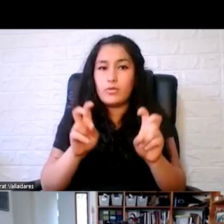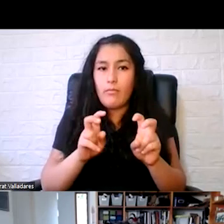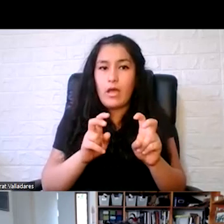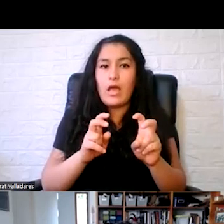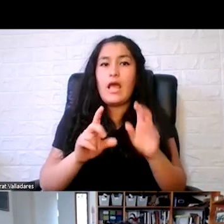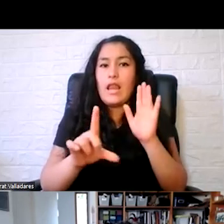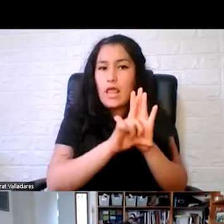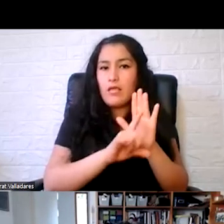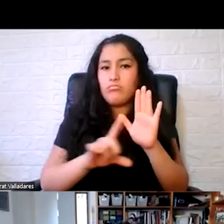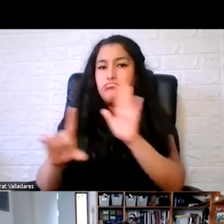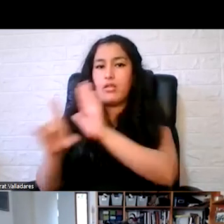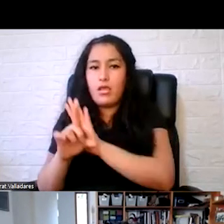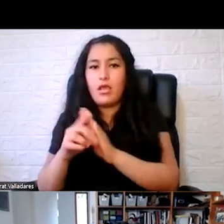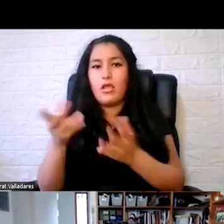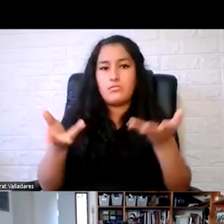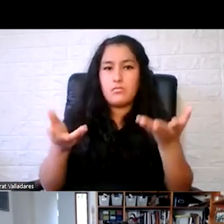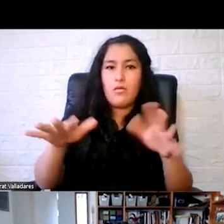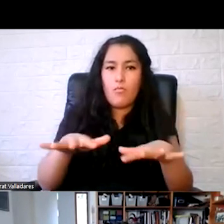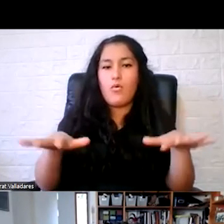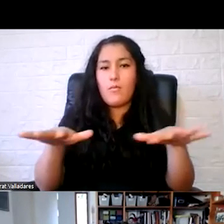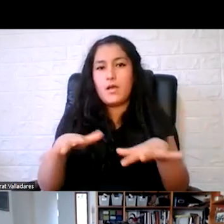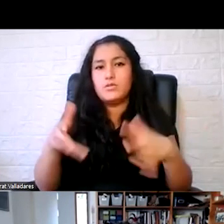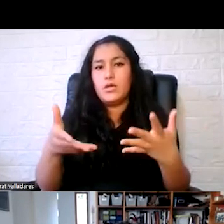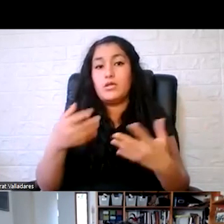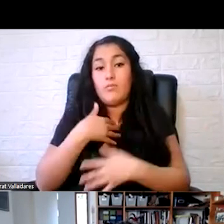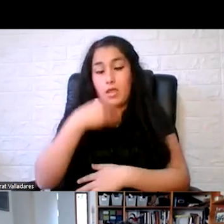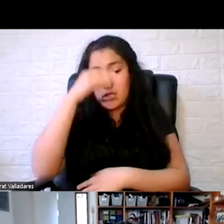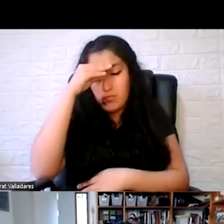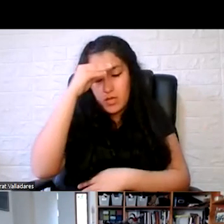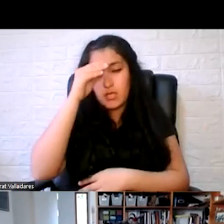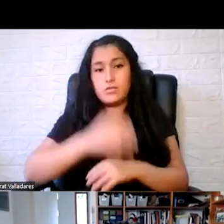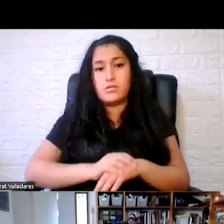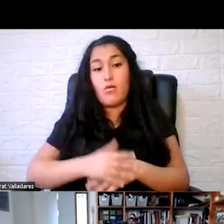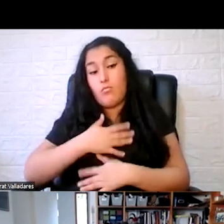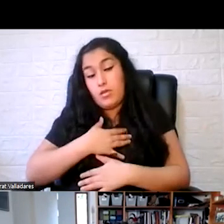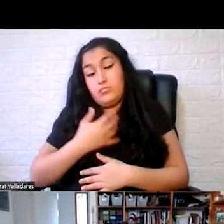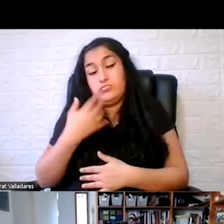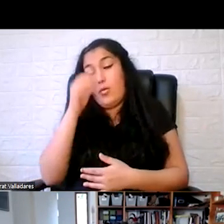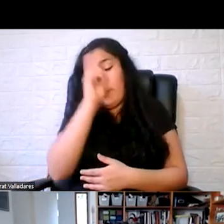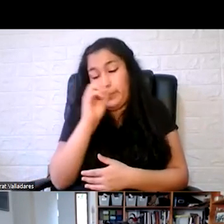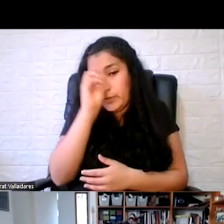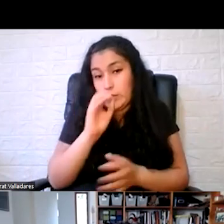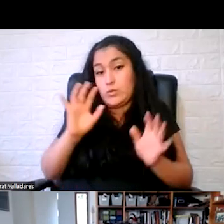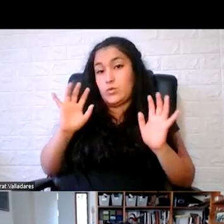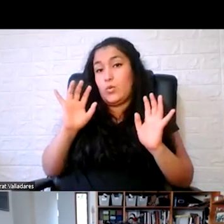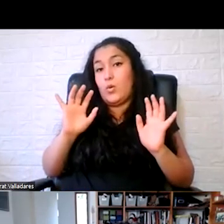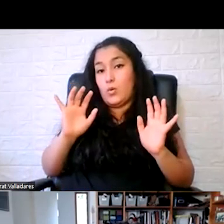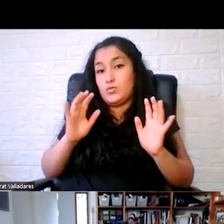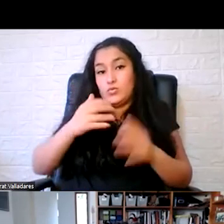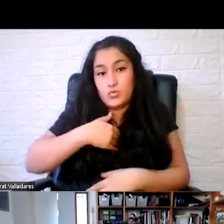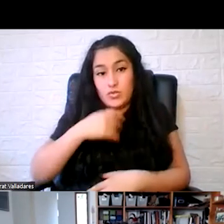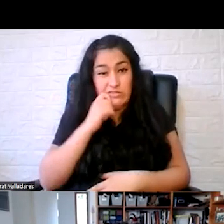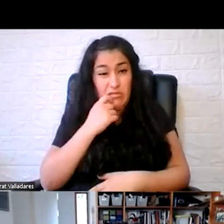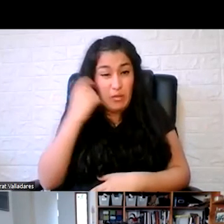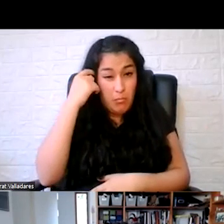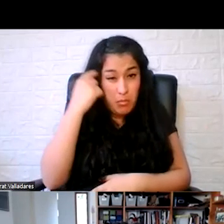espacios, yo creo que en mi experiencia, en mi caso, yo no me echo tanto esa